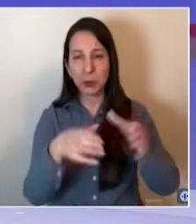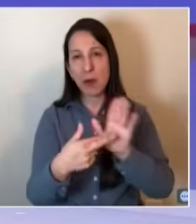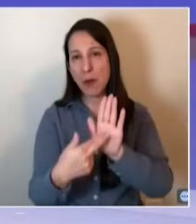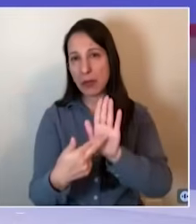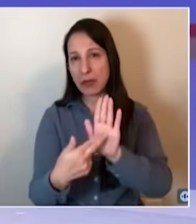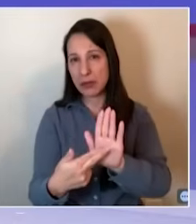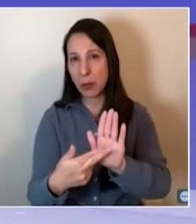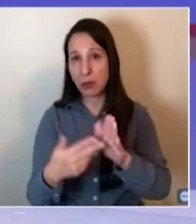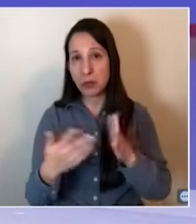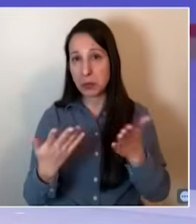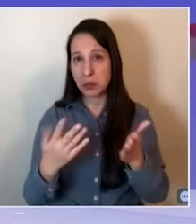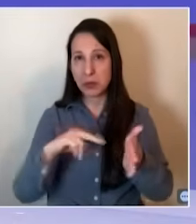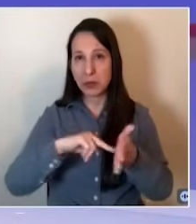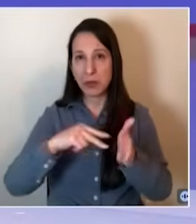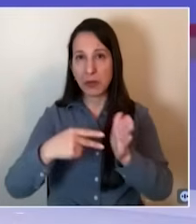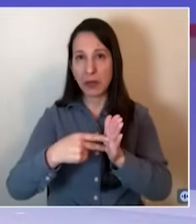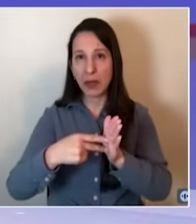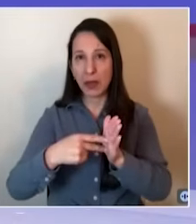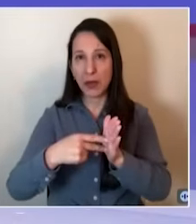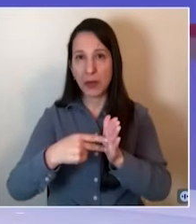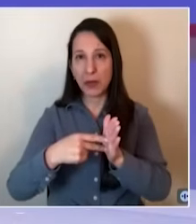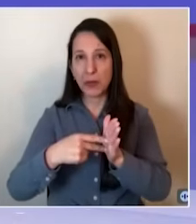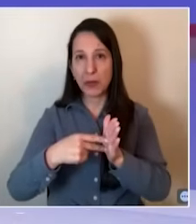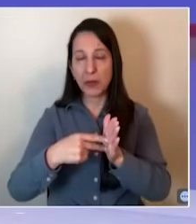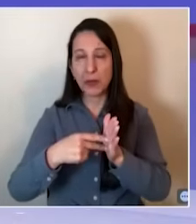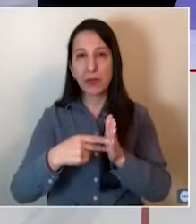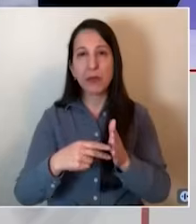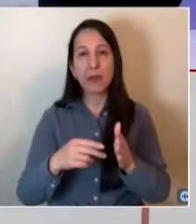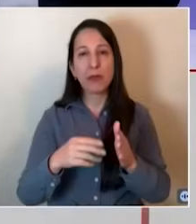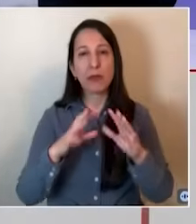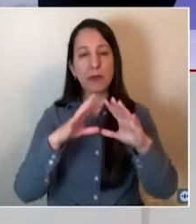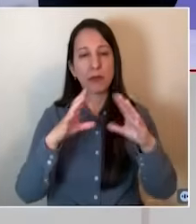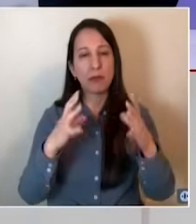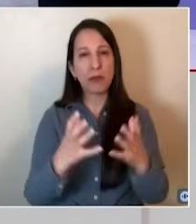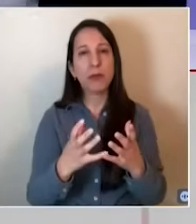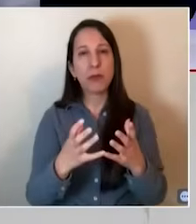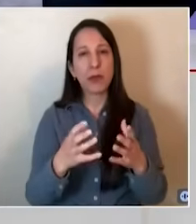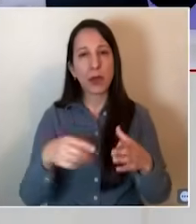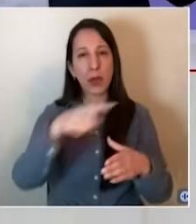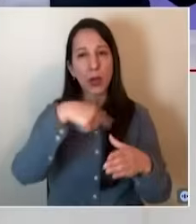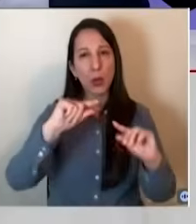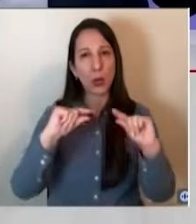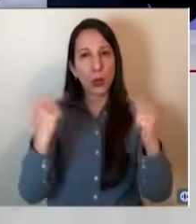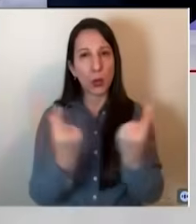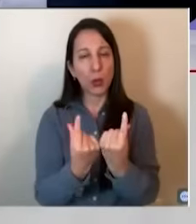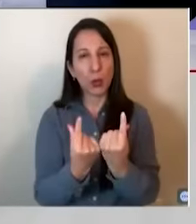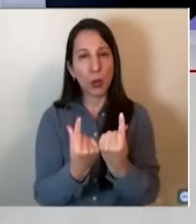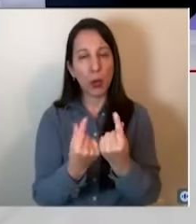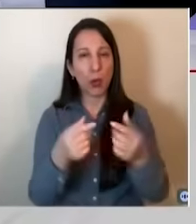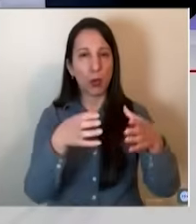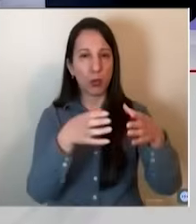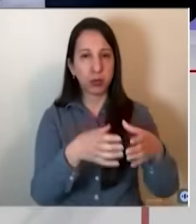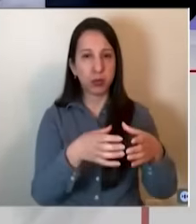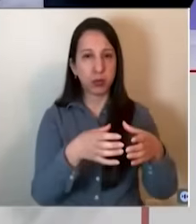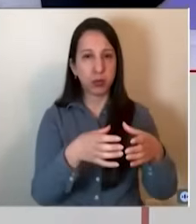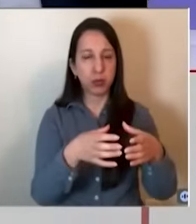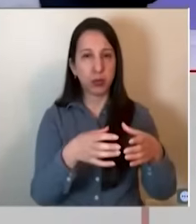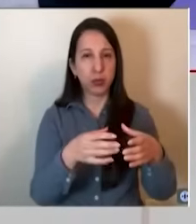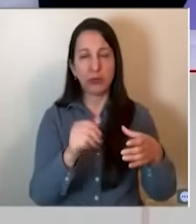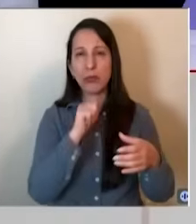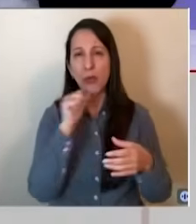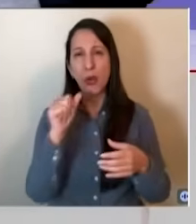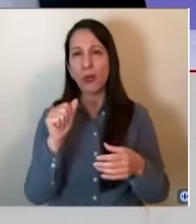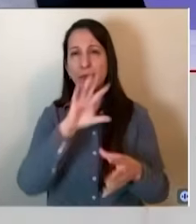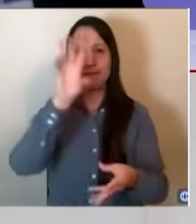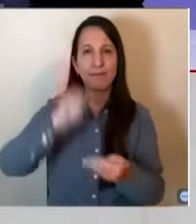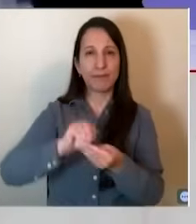que ese universo, ese pequeño grupo, que no va a ser los 5 millones y tanto de personas, va a